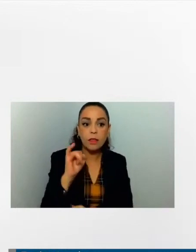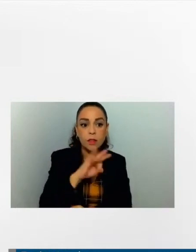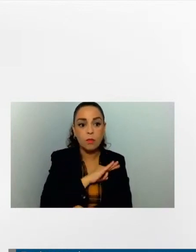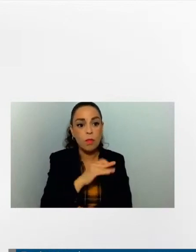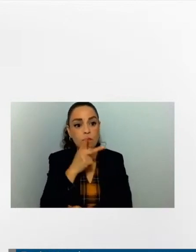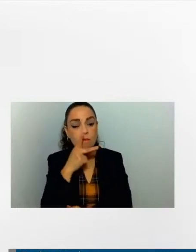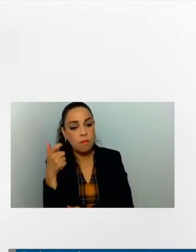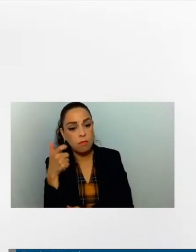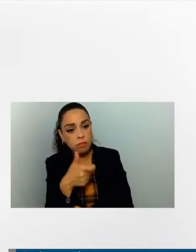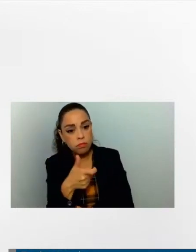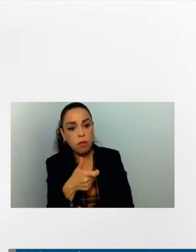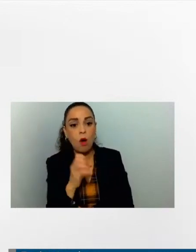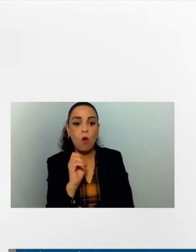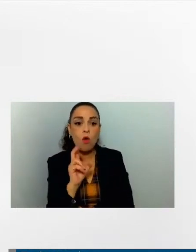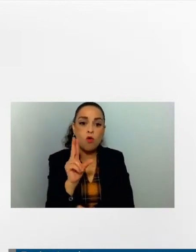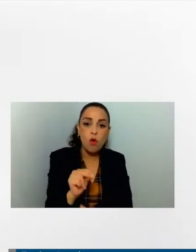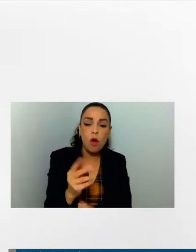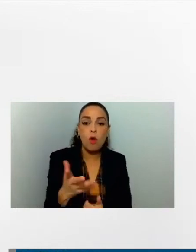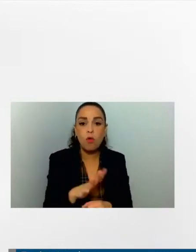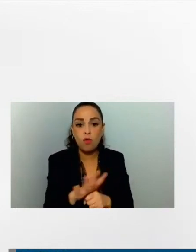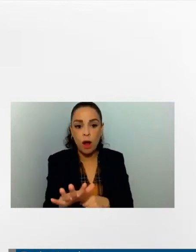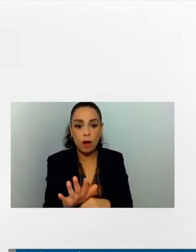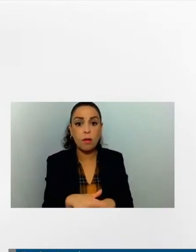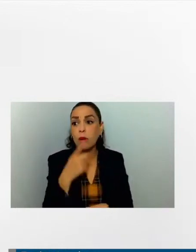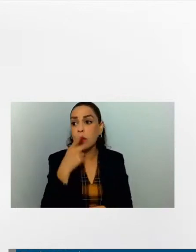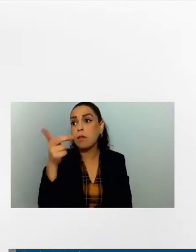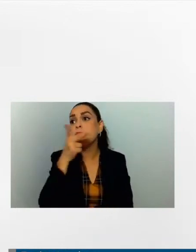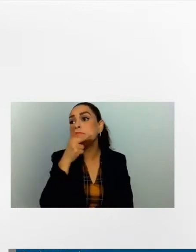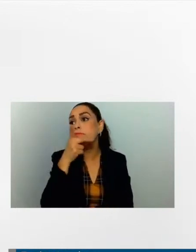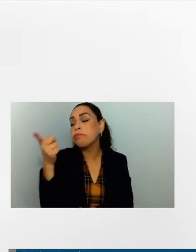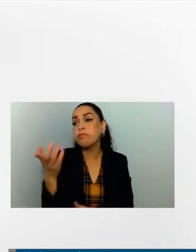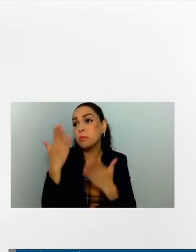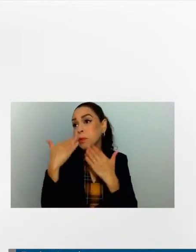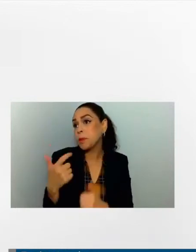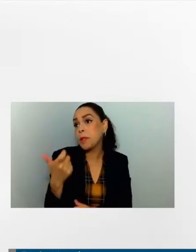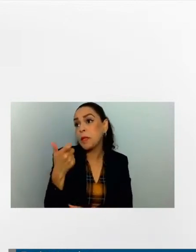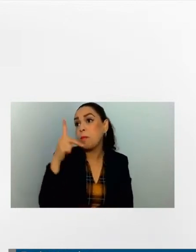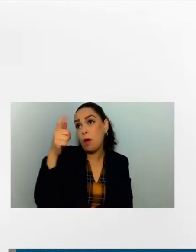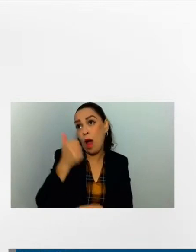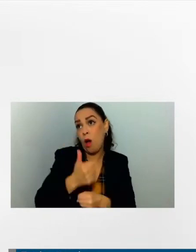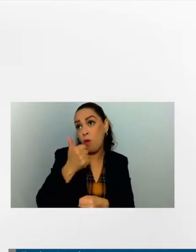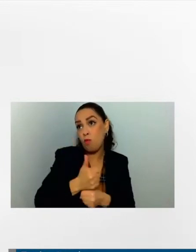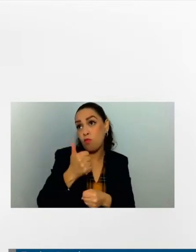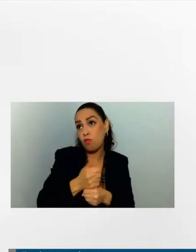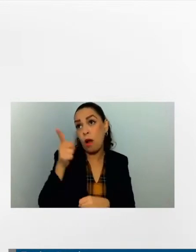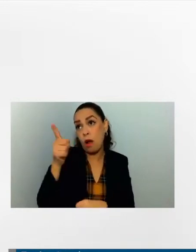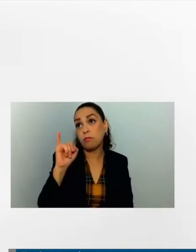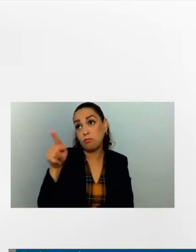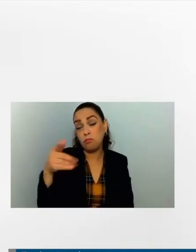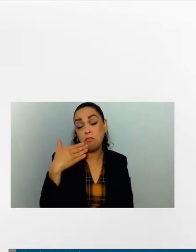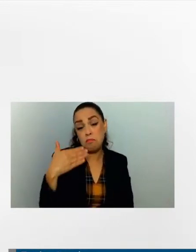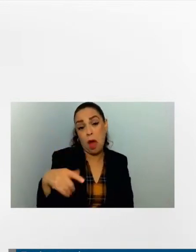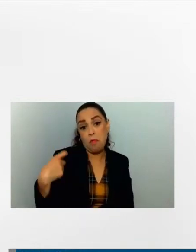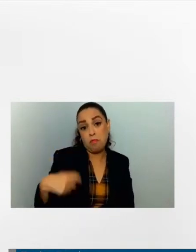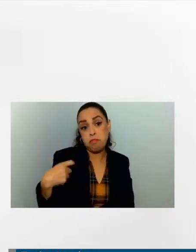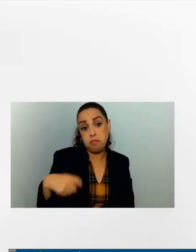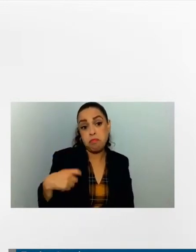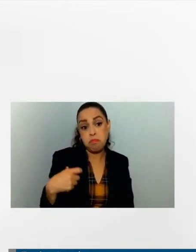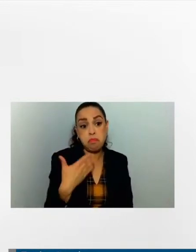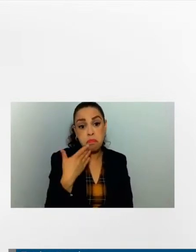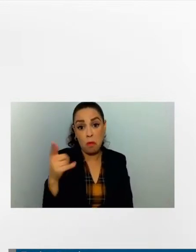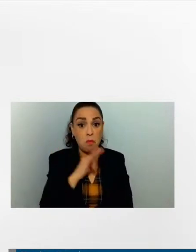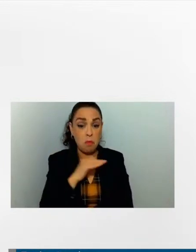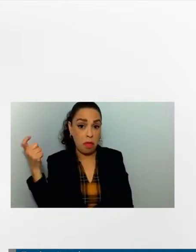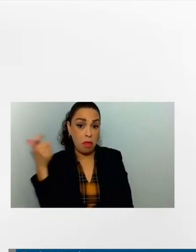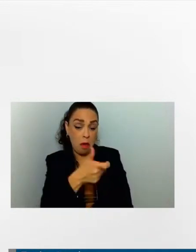que decían, oye, el padre no tiene dinero, pero los abuelos tienen un buen estatus socioeconómico, ¿no?